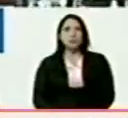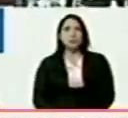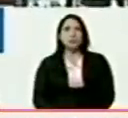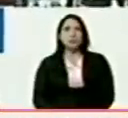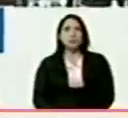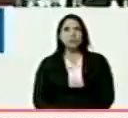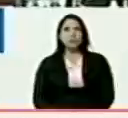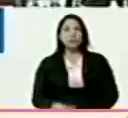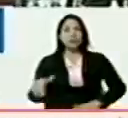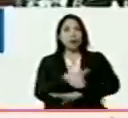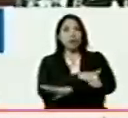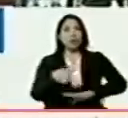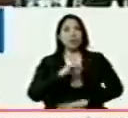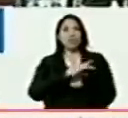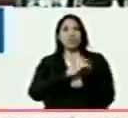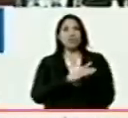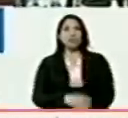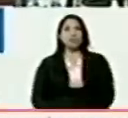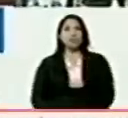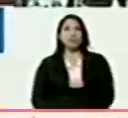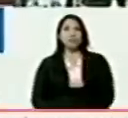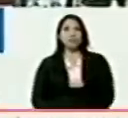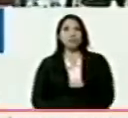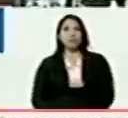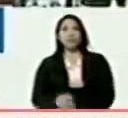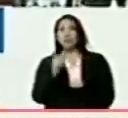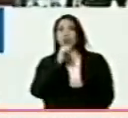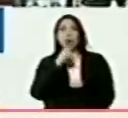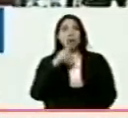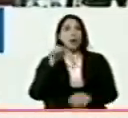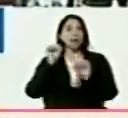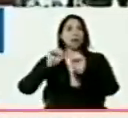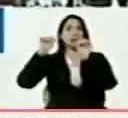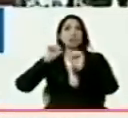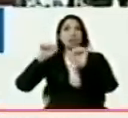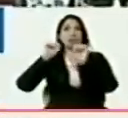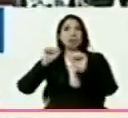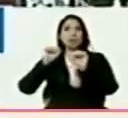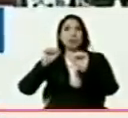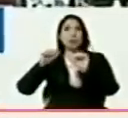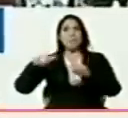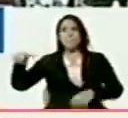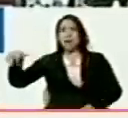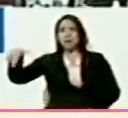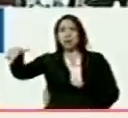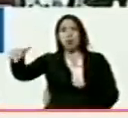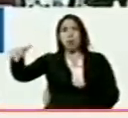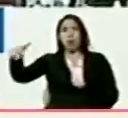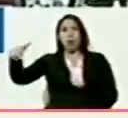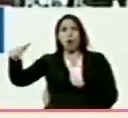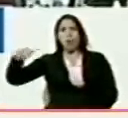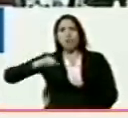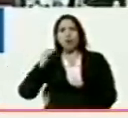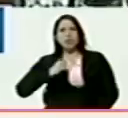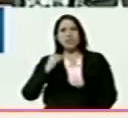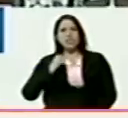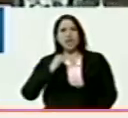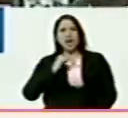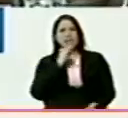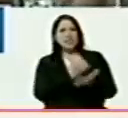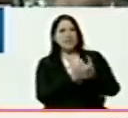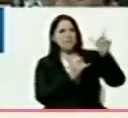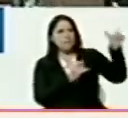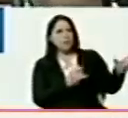en la calle. Y no estaba en una manifestación, pasó un carabinero, la identificó y le disparó en la